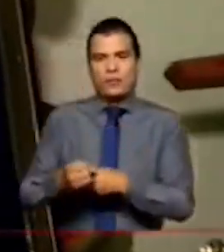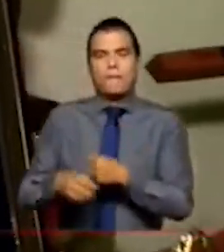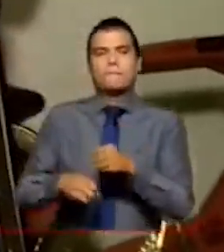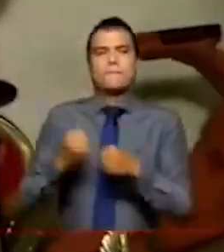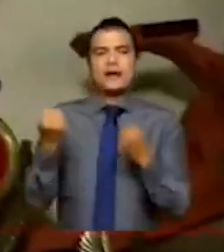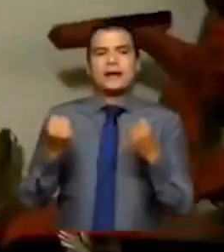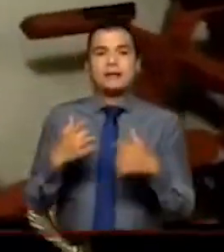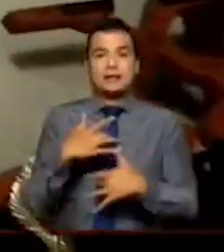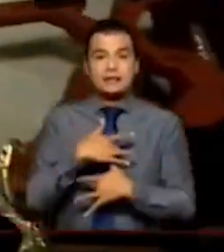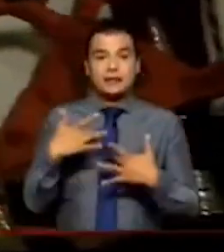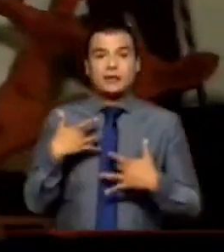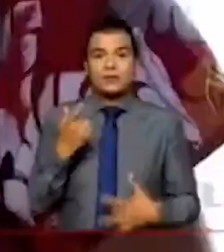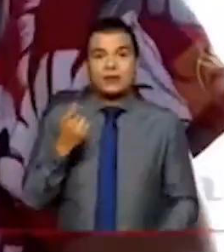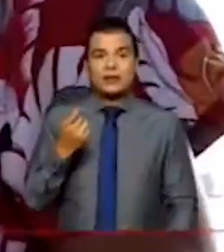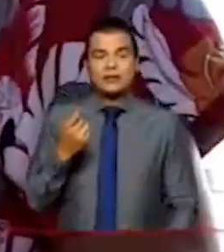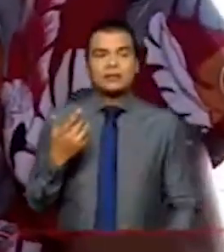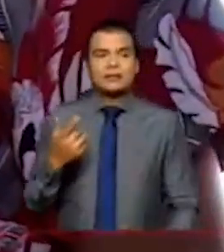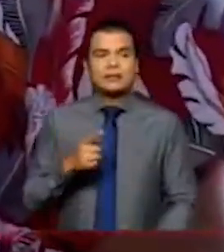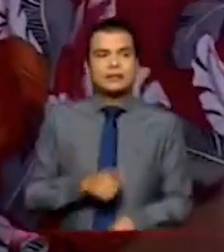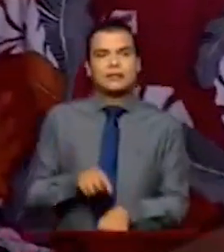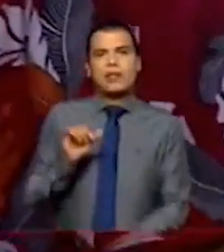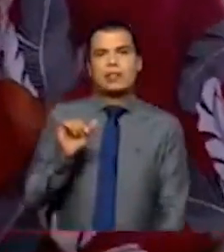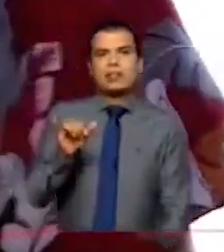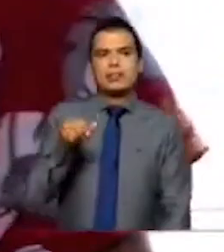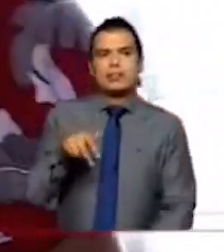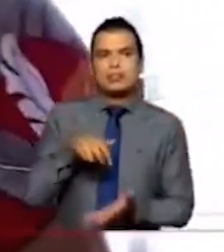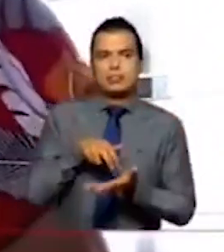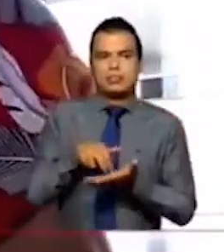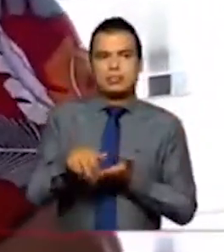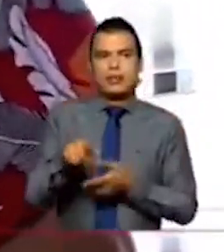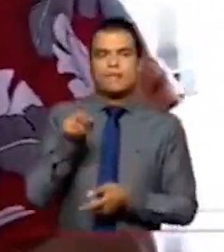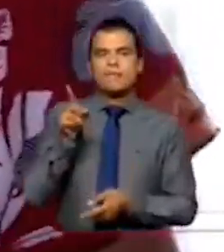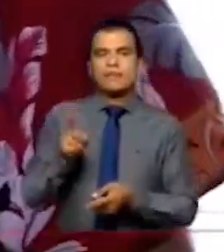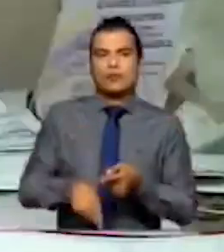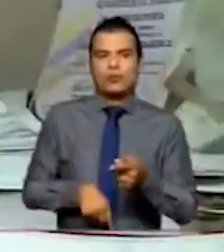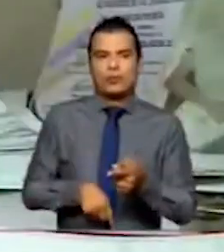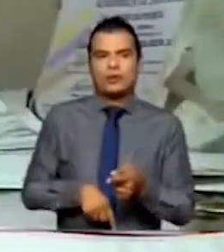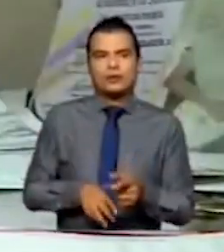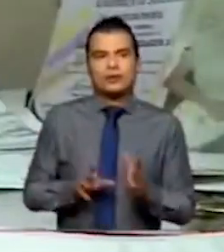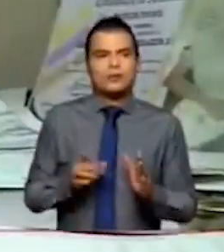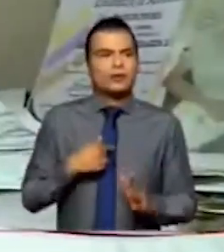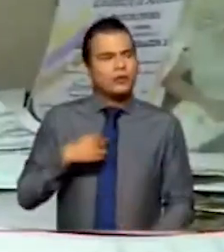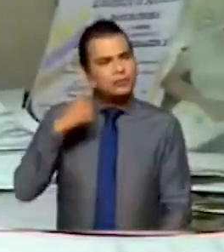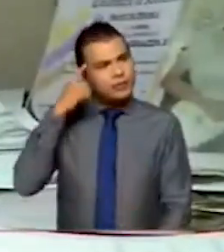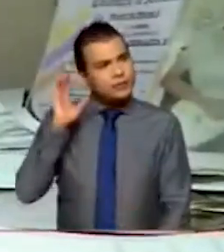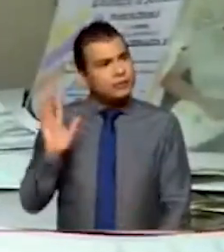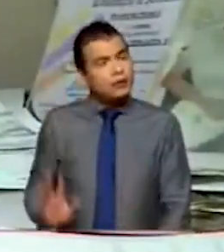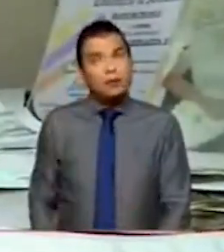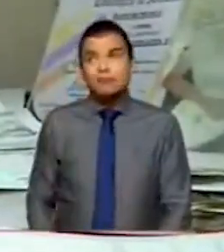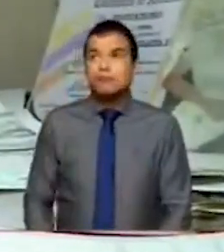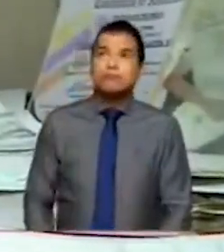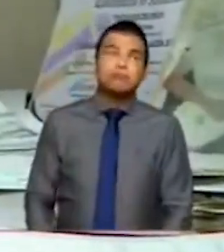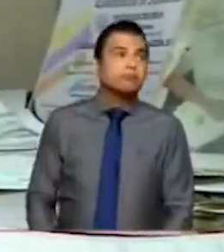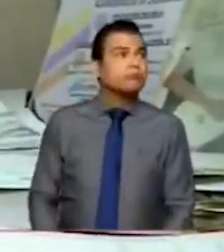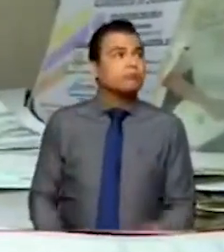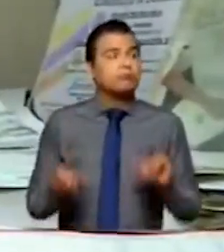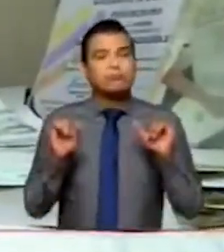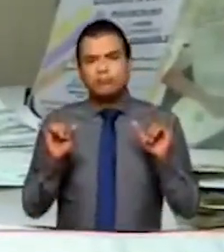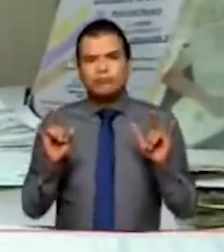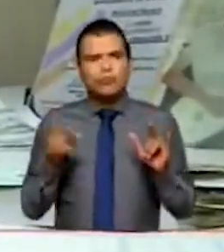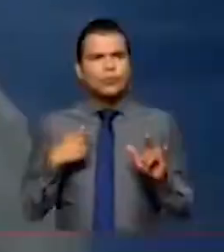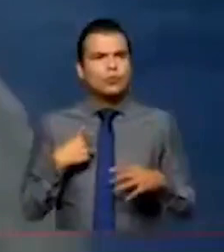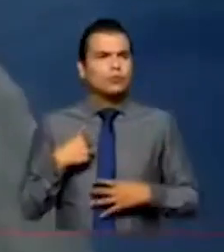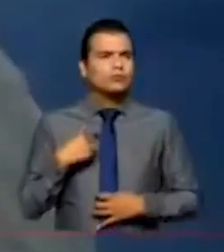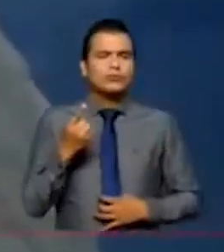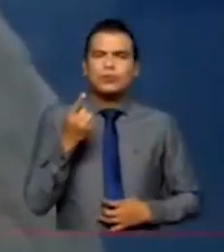Debido a su estado de salud, estuvo todo ese tiempo sin poder caminar. Sin embargo, no se quedó quieto y lo aprovechó para